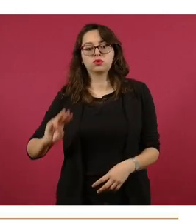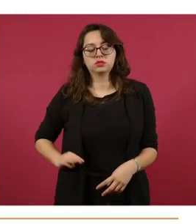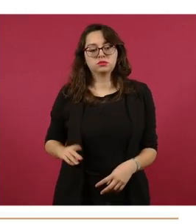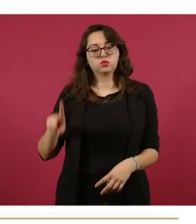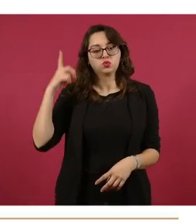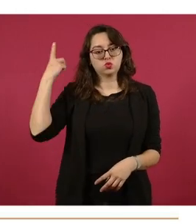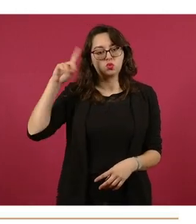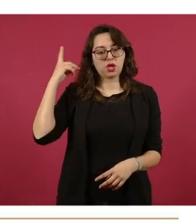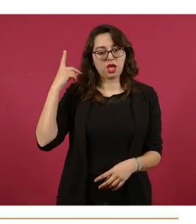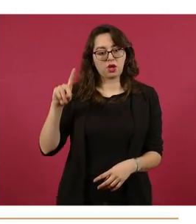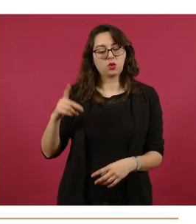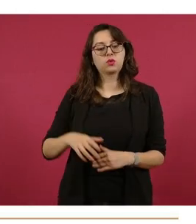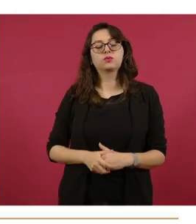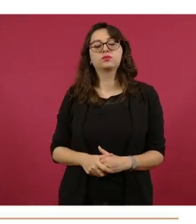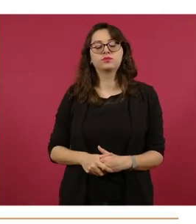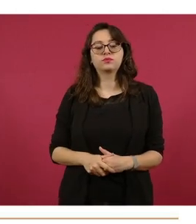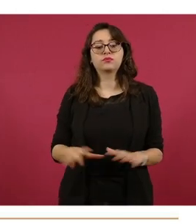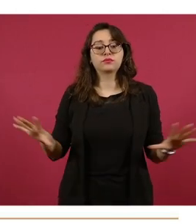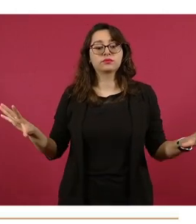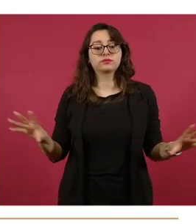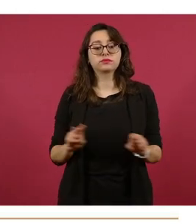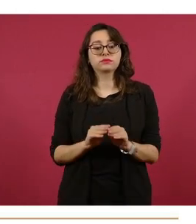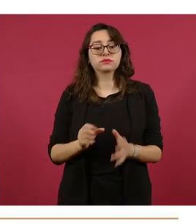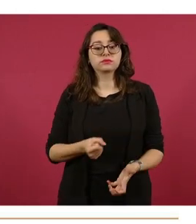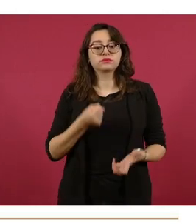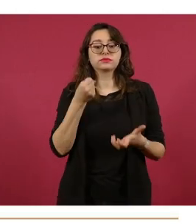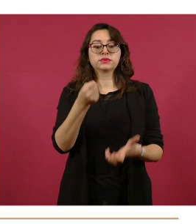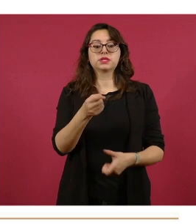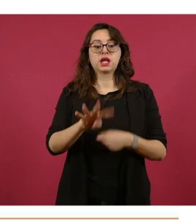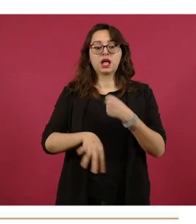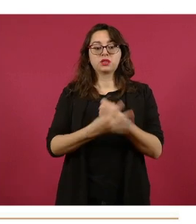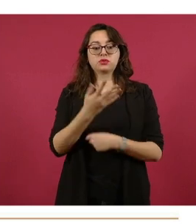Mapimí. La inversión total es de